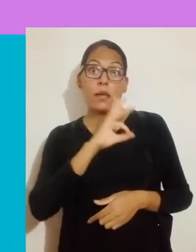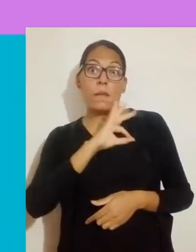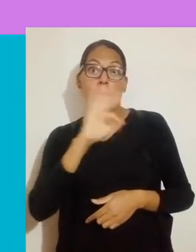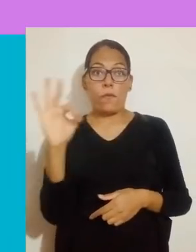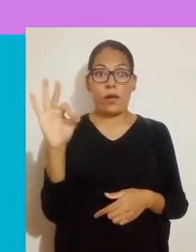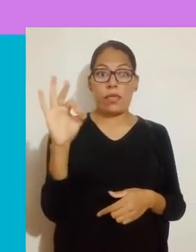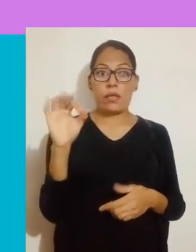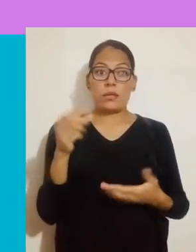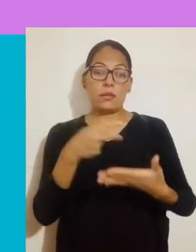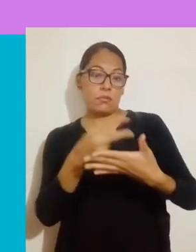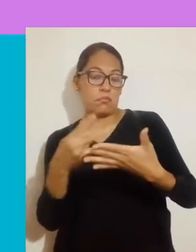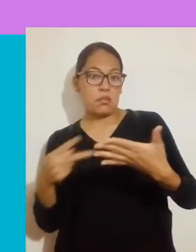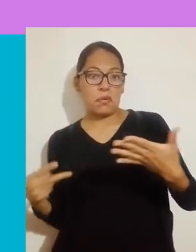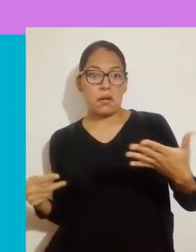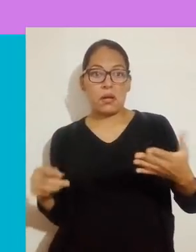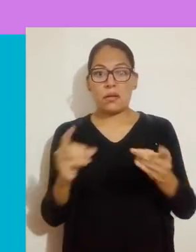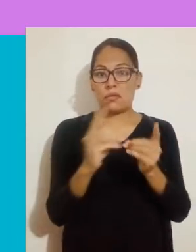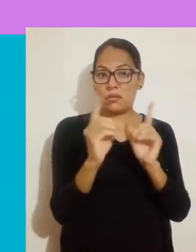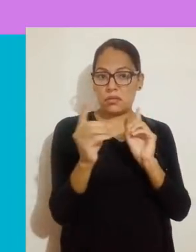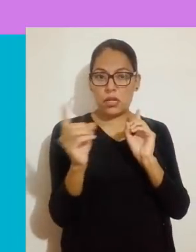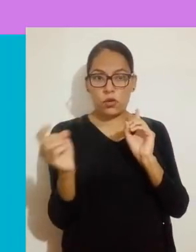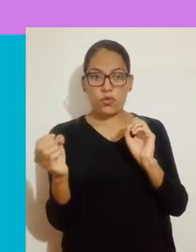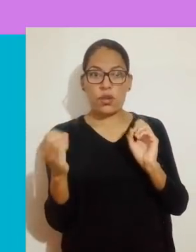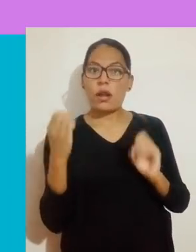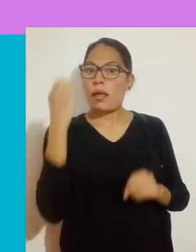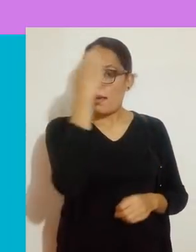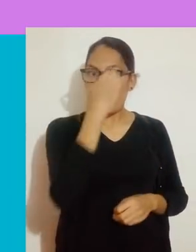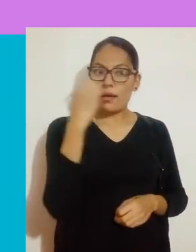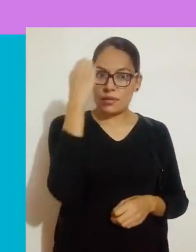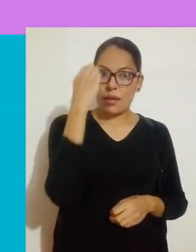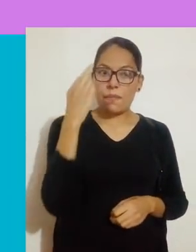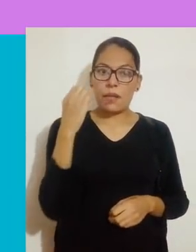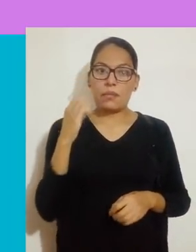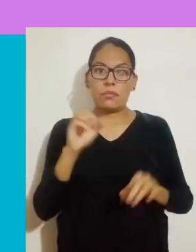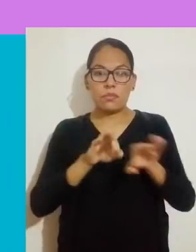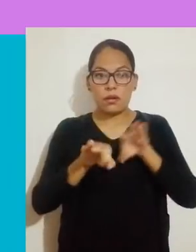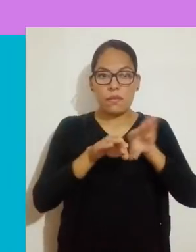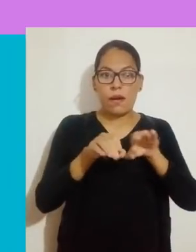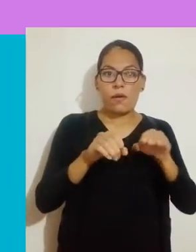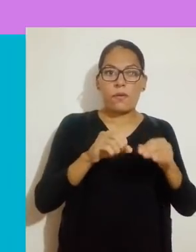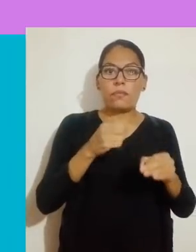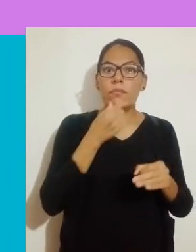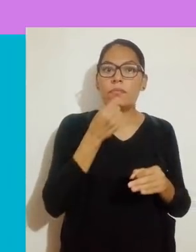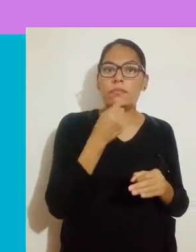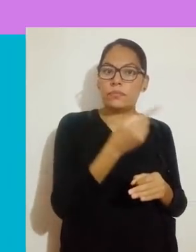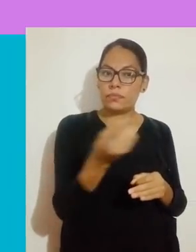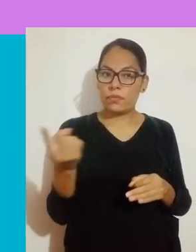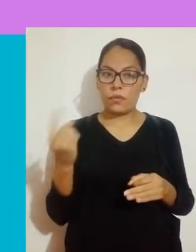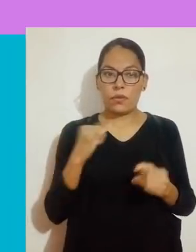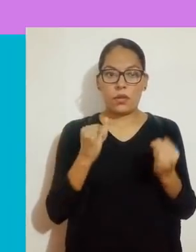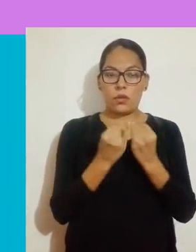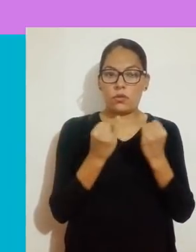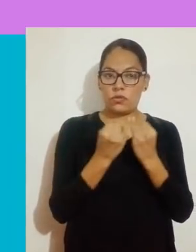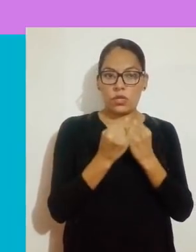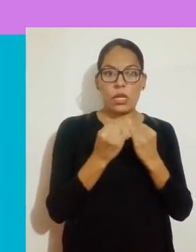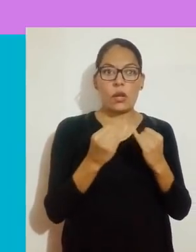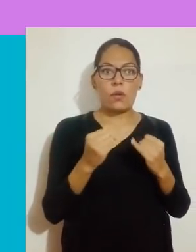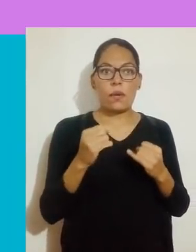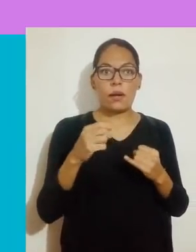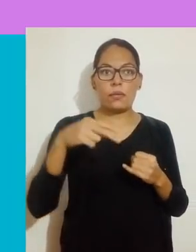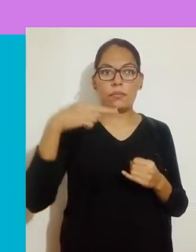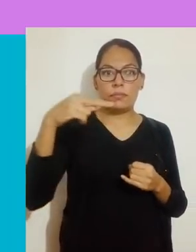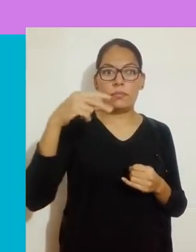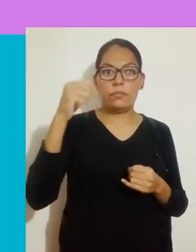Teams, que tiene un funcionamiento similar a Google Classroom. Y la